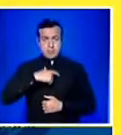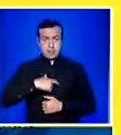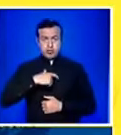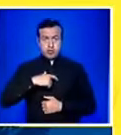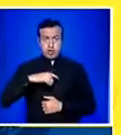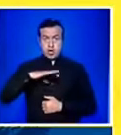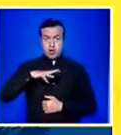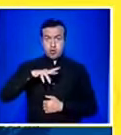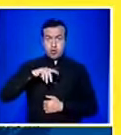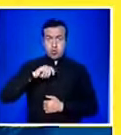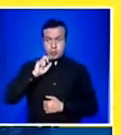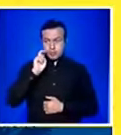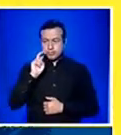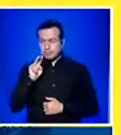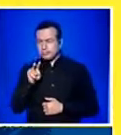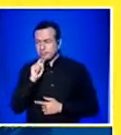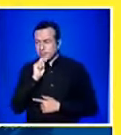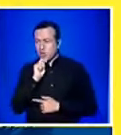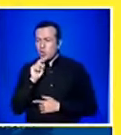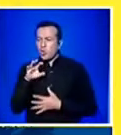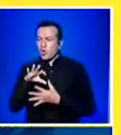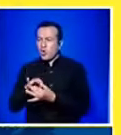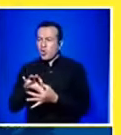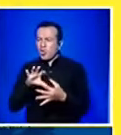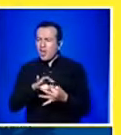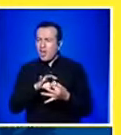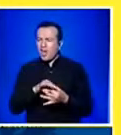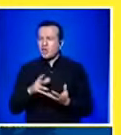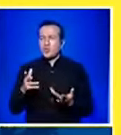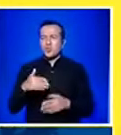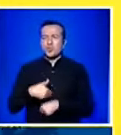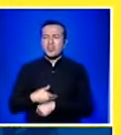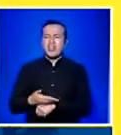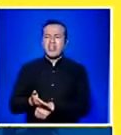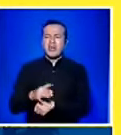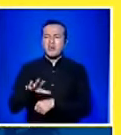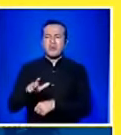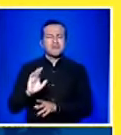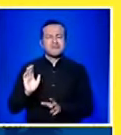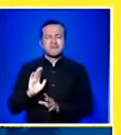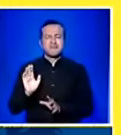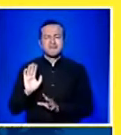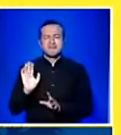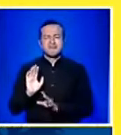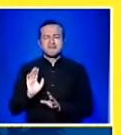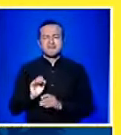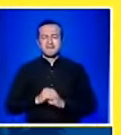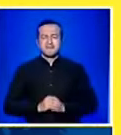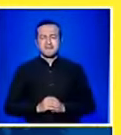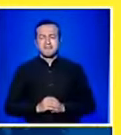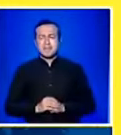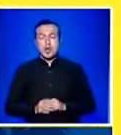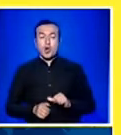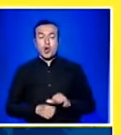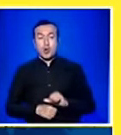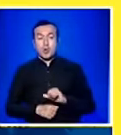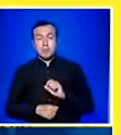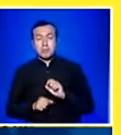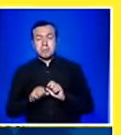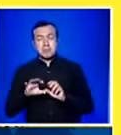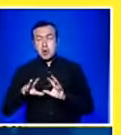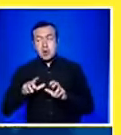robar se desanime viendo que necesita tiempo para robar, para hacer la fechoría